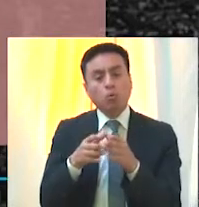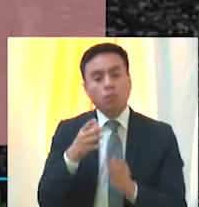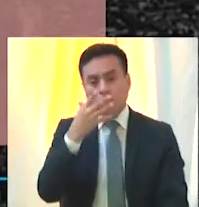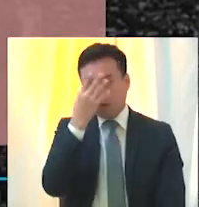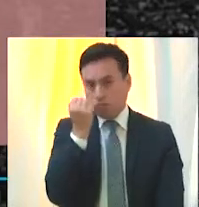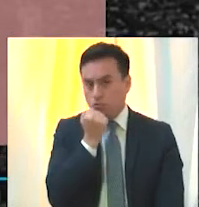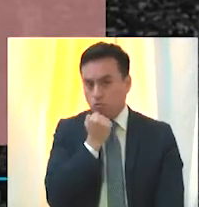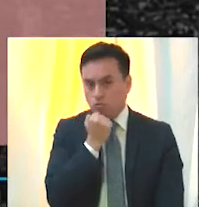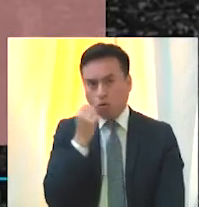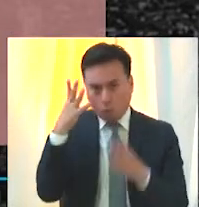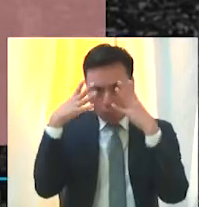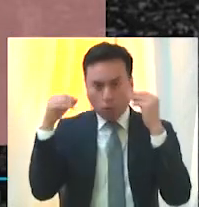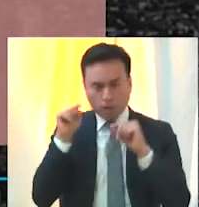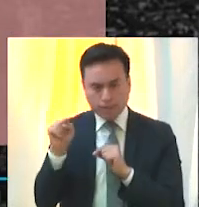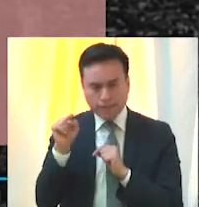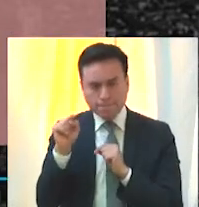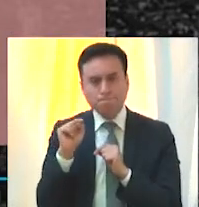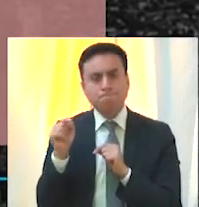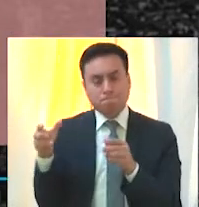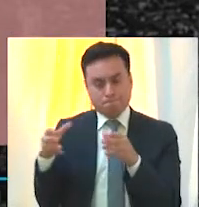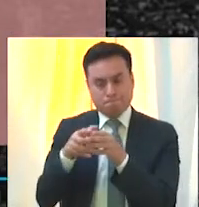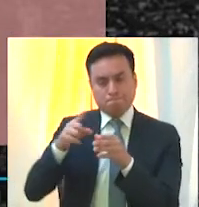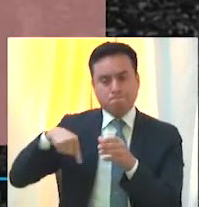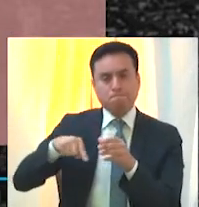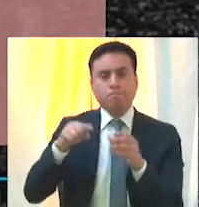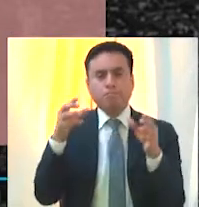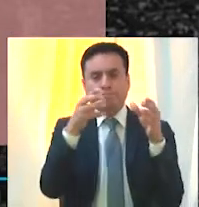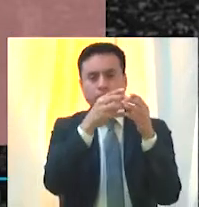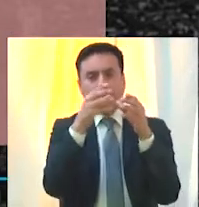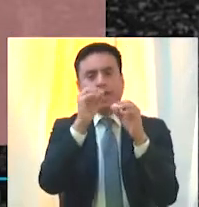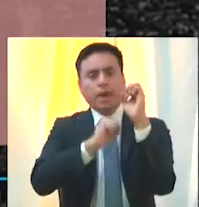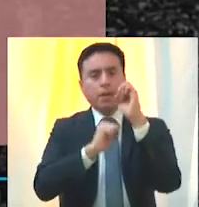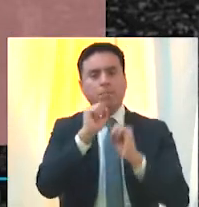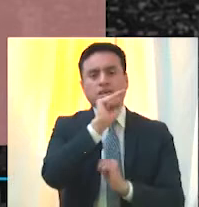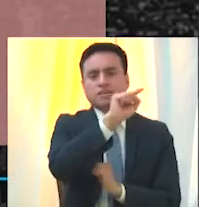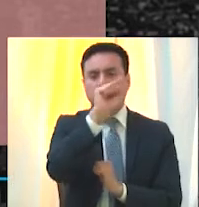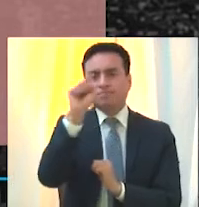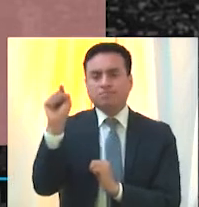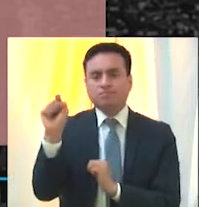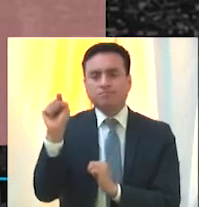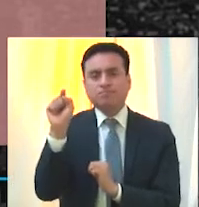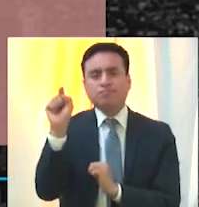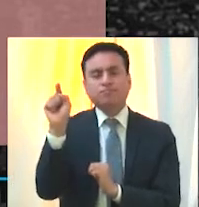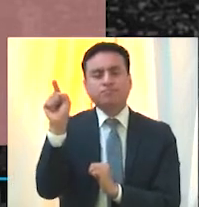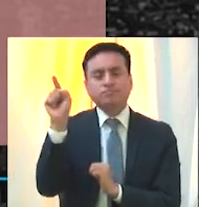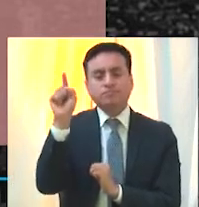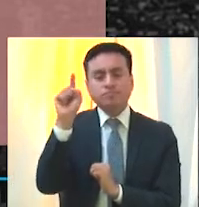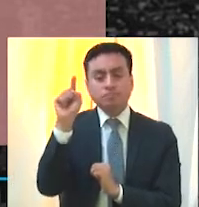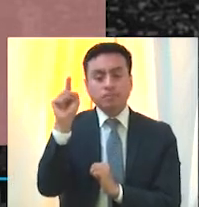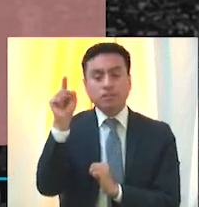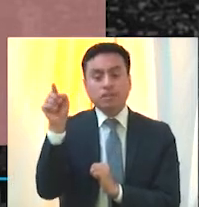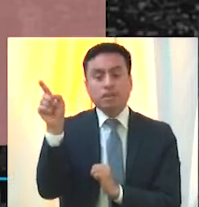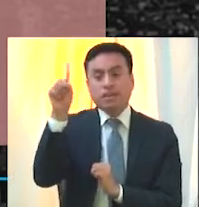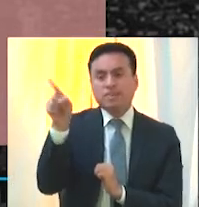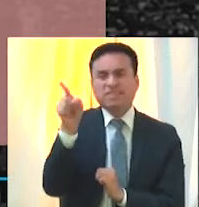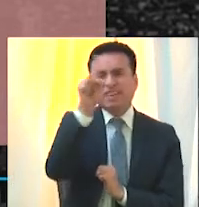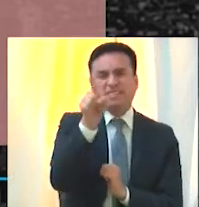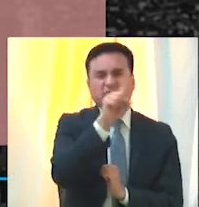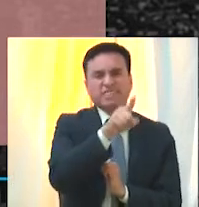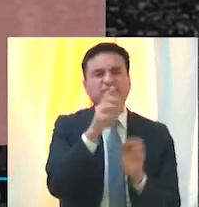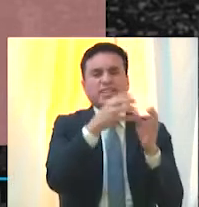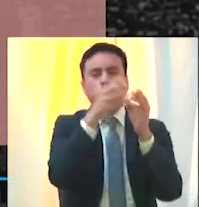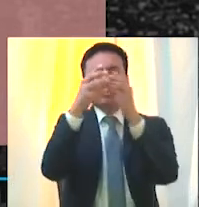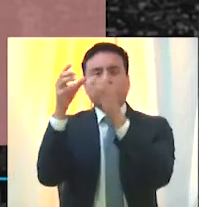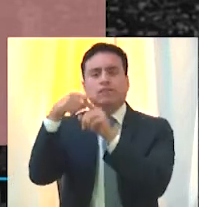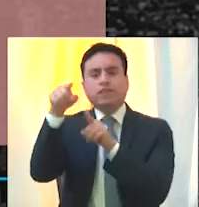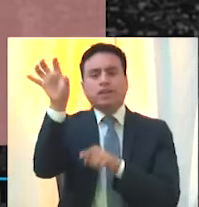que, si no me equivoco, precisamente es de Holanda, y que esencialmente clasifica a las empresas. Cada uno de estos S que aparecen ahí son distintos sectores. Lo que uno tiene que